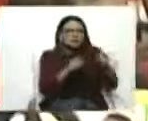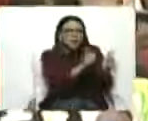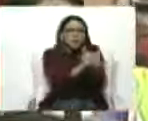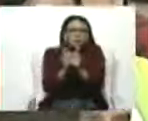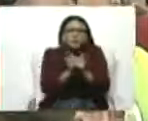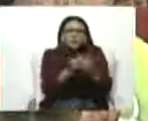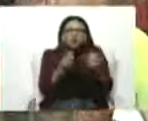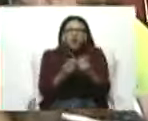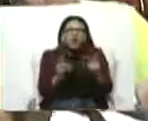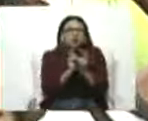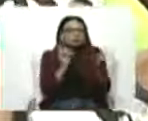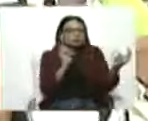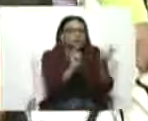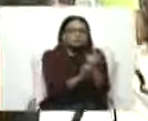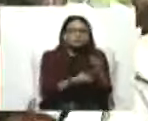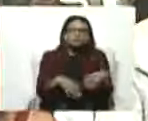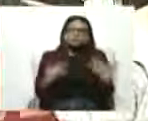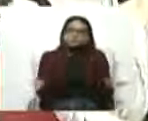con amor.